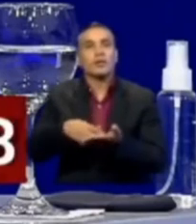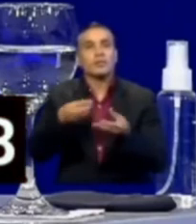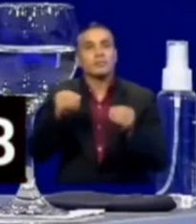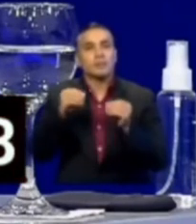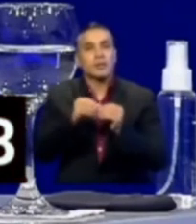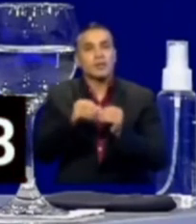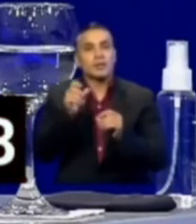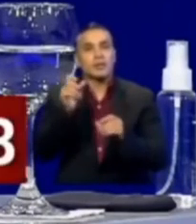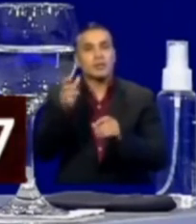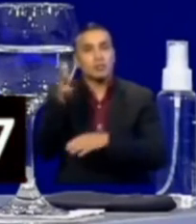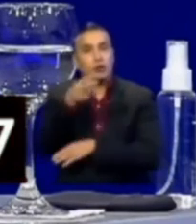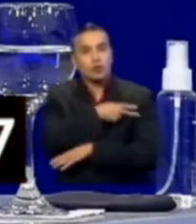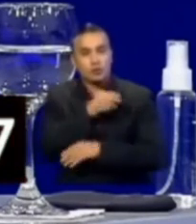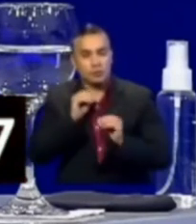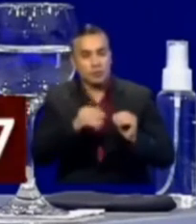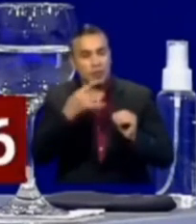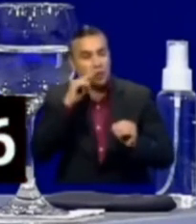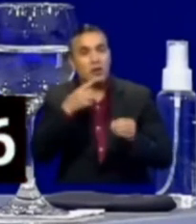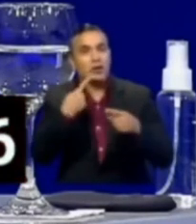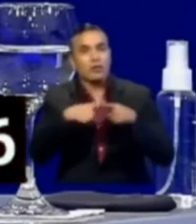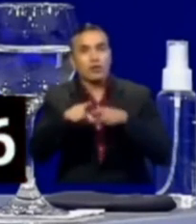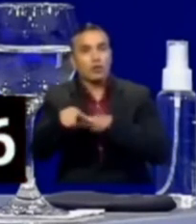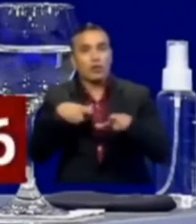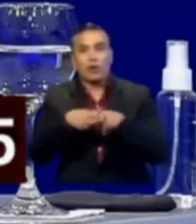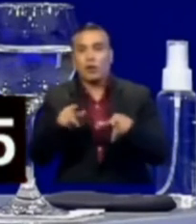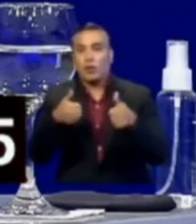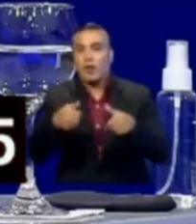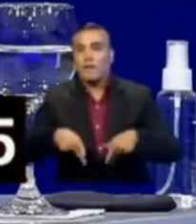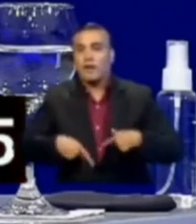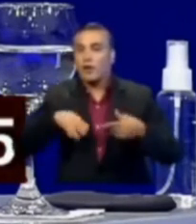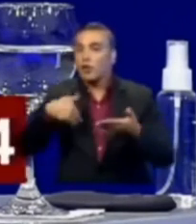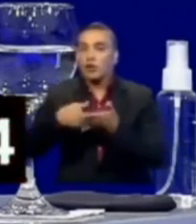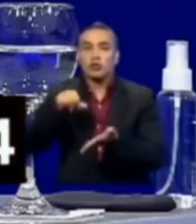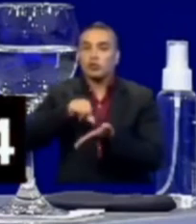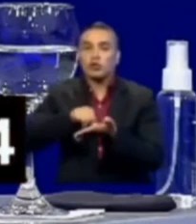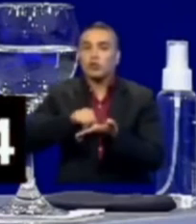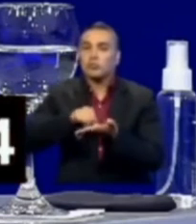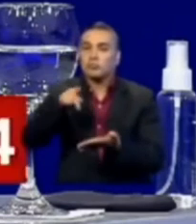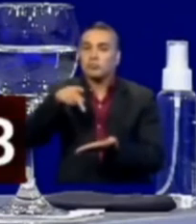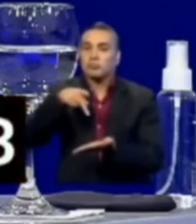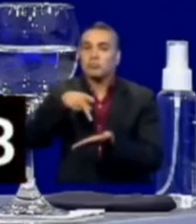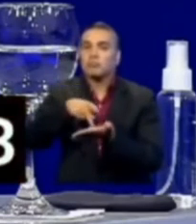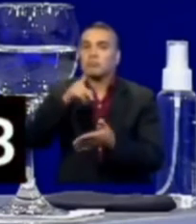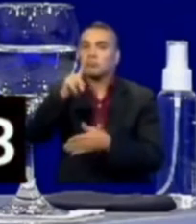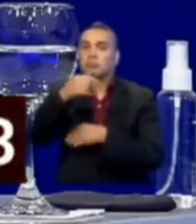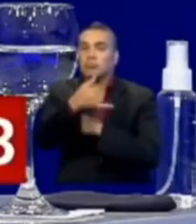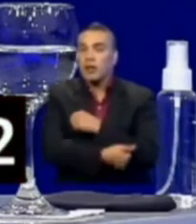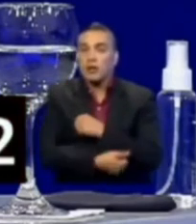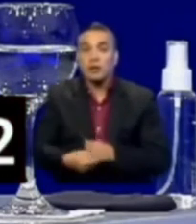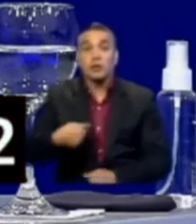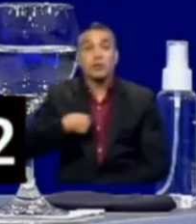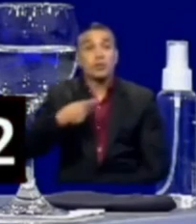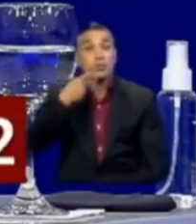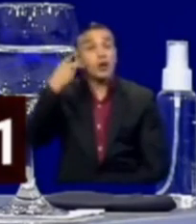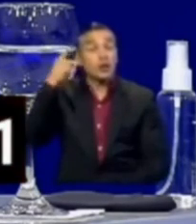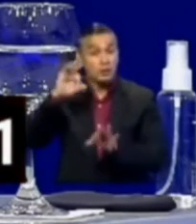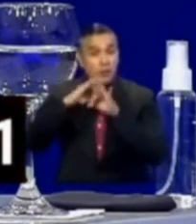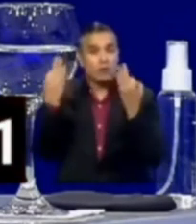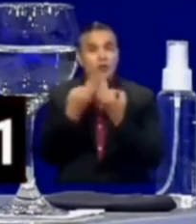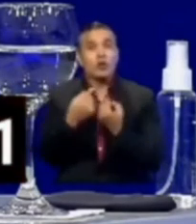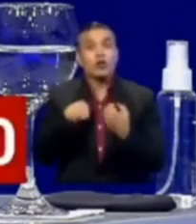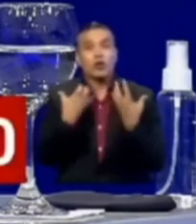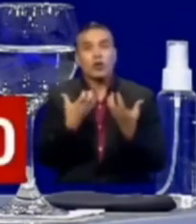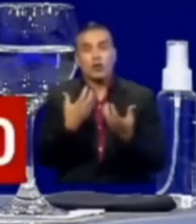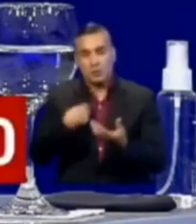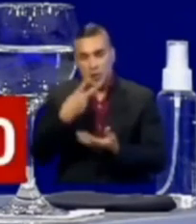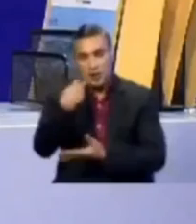contratar y nuevos centros infantiles del buen vivir en todas las ciudades y parroquias del país. Como padre de familia, quiero que nuestros